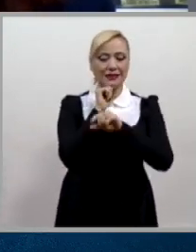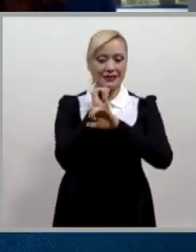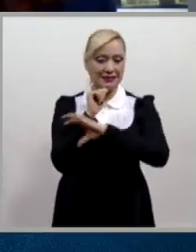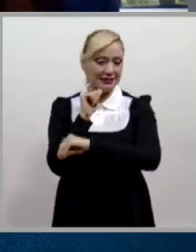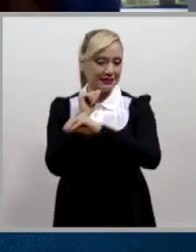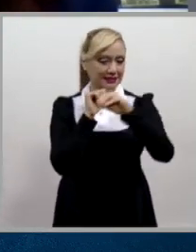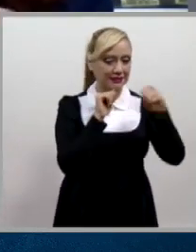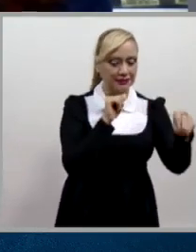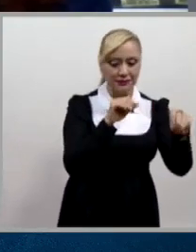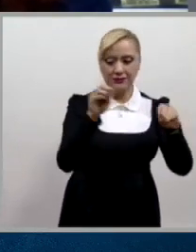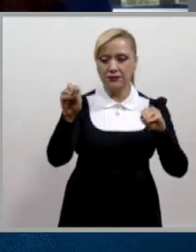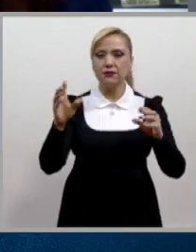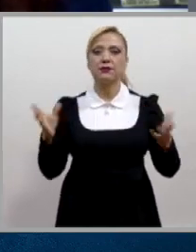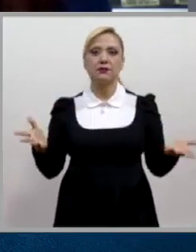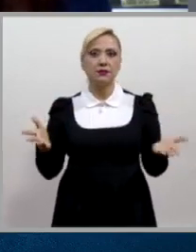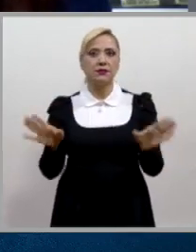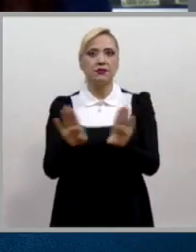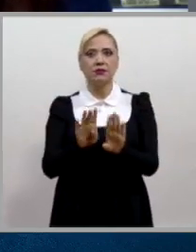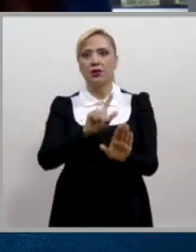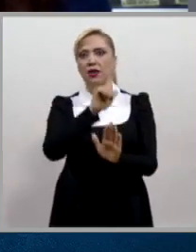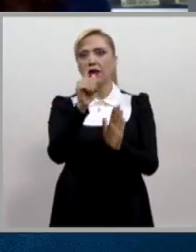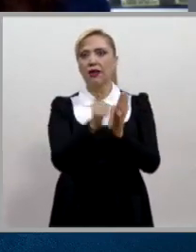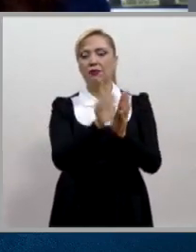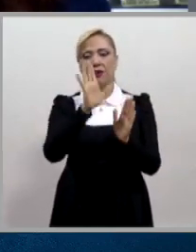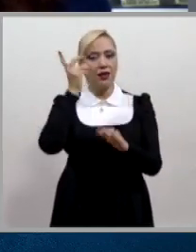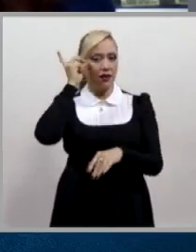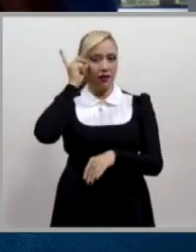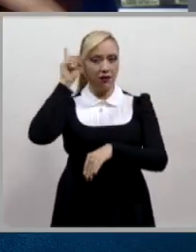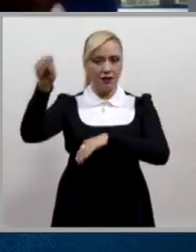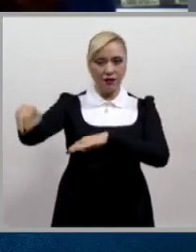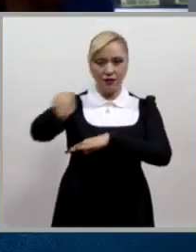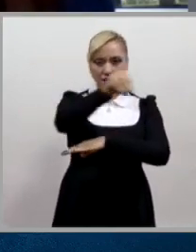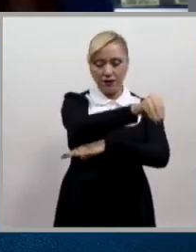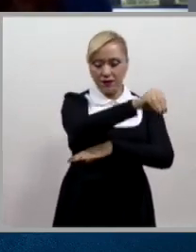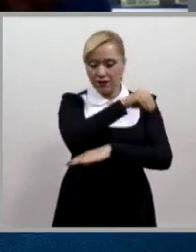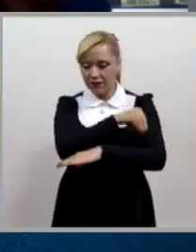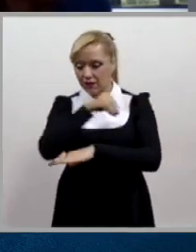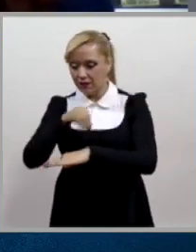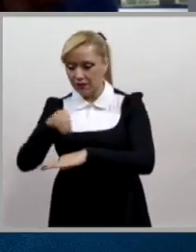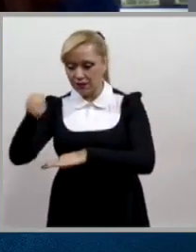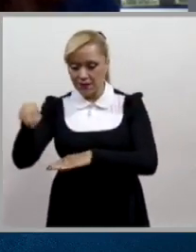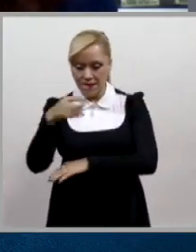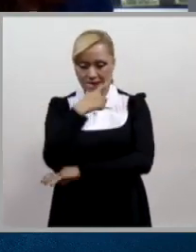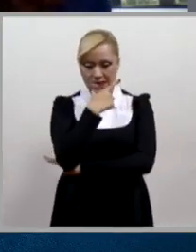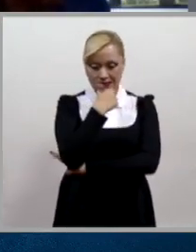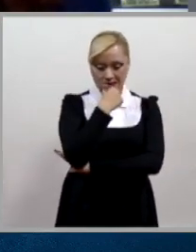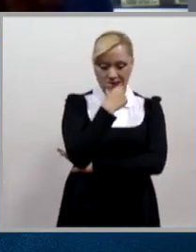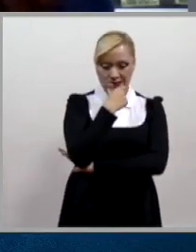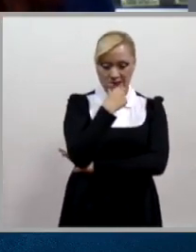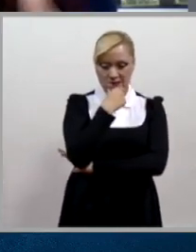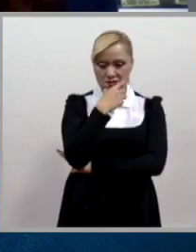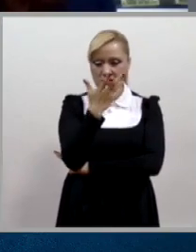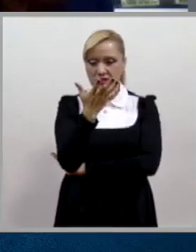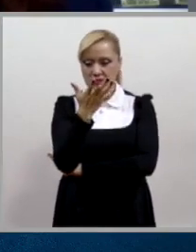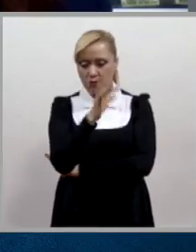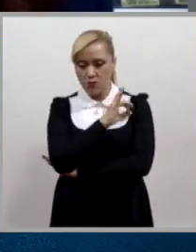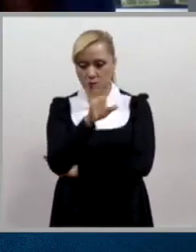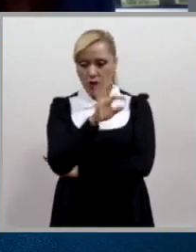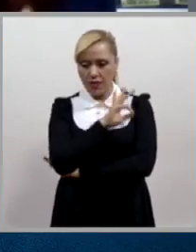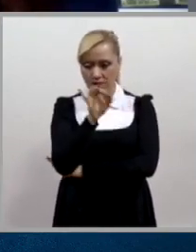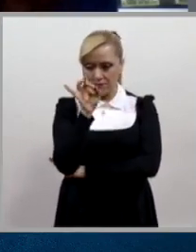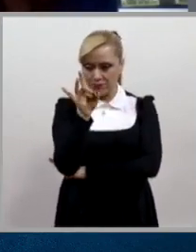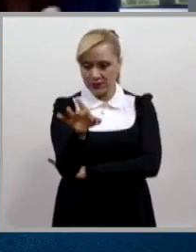lo que es entender la posición de las piezas, cuáles son las posibles jugadas, cuáles son las posibilidades para